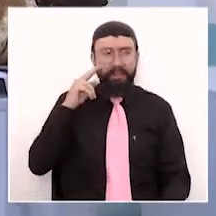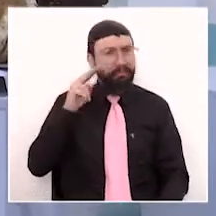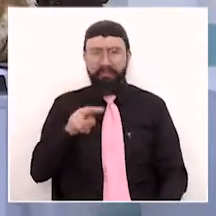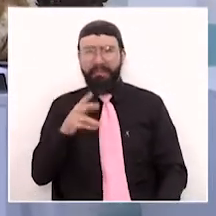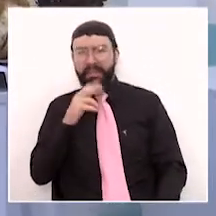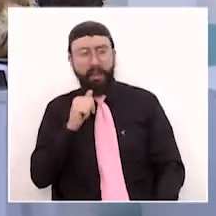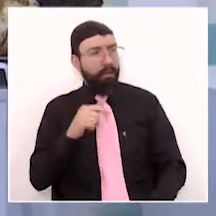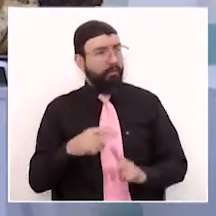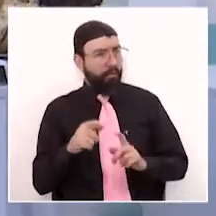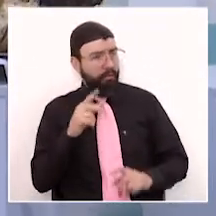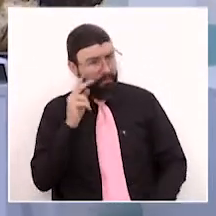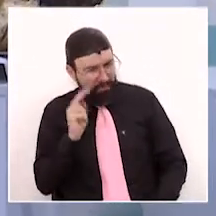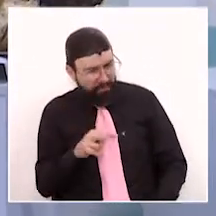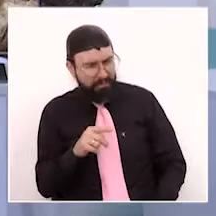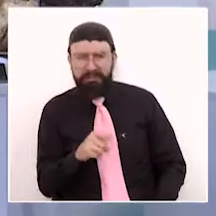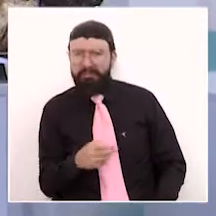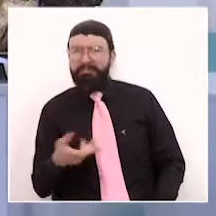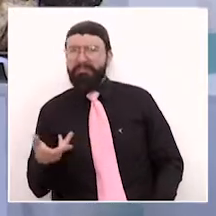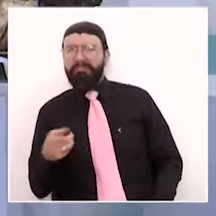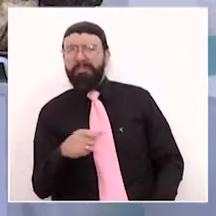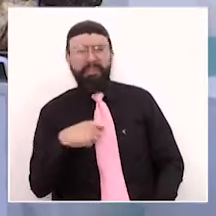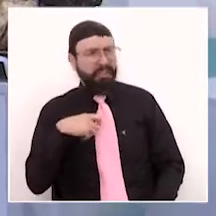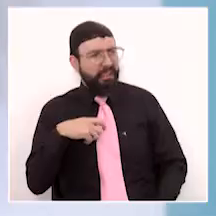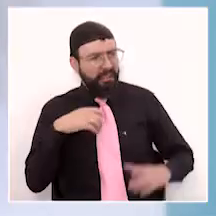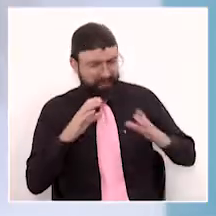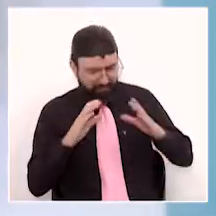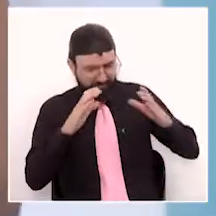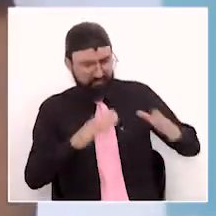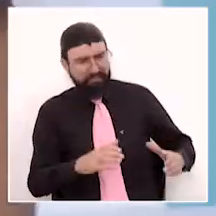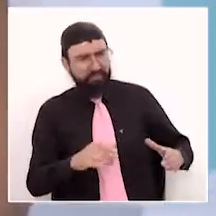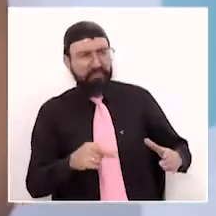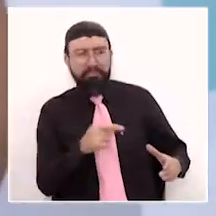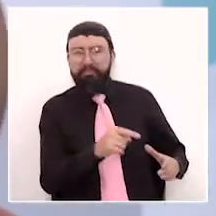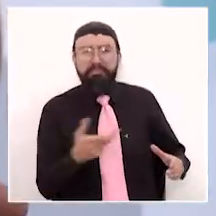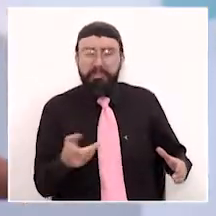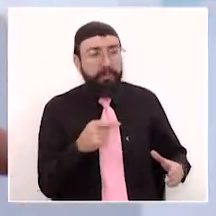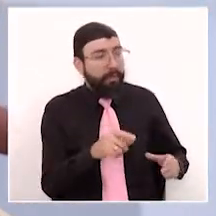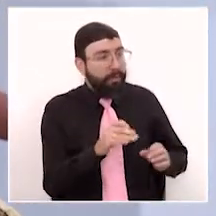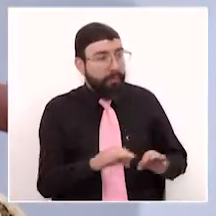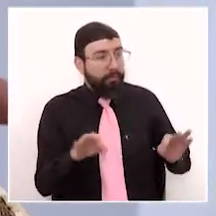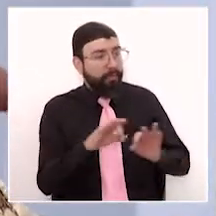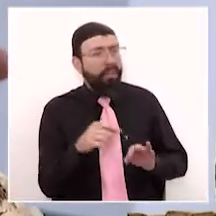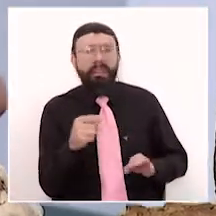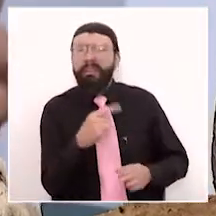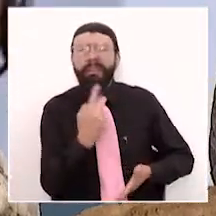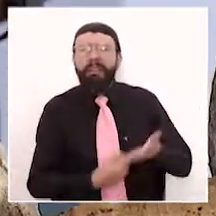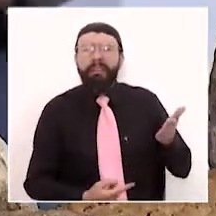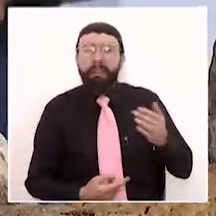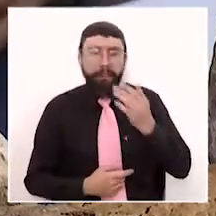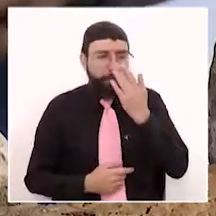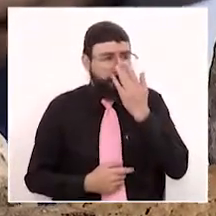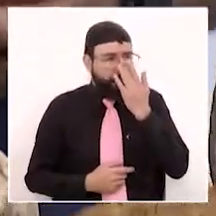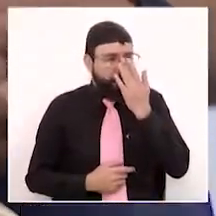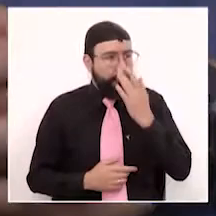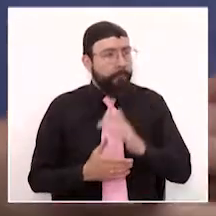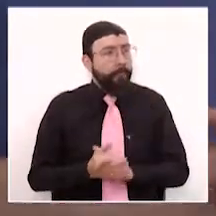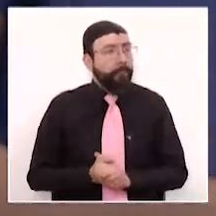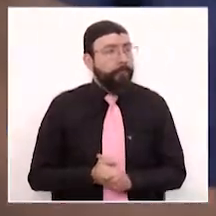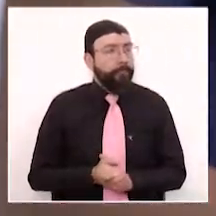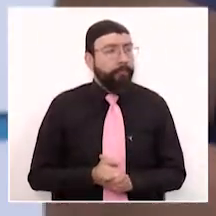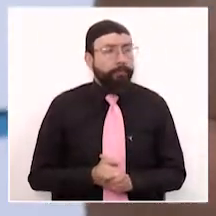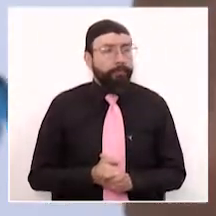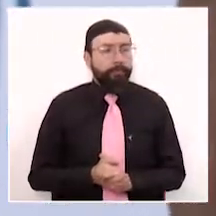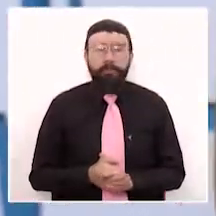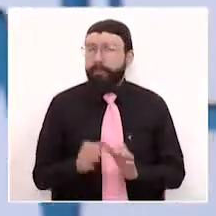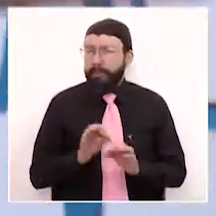pronto las personas se han preguntado, bueno, ¿y qué es eso que tienen allá en ese frasco? Que es bien importante, ¿no? Sí, claro que sí. Bueno, la masa madre